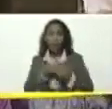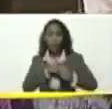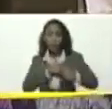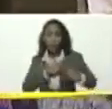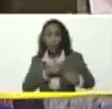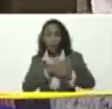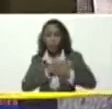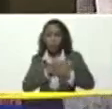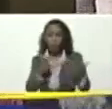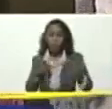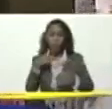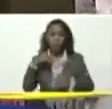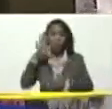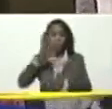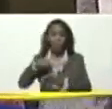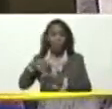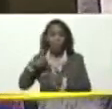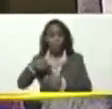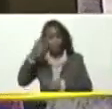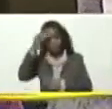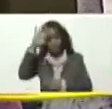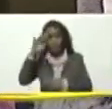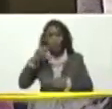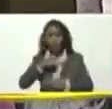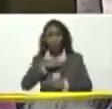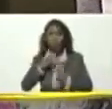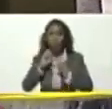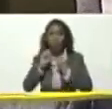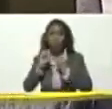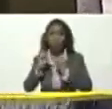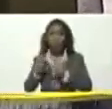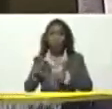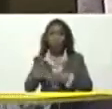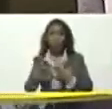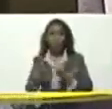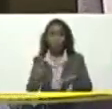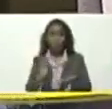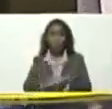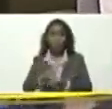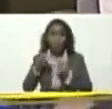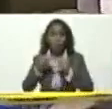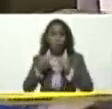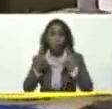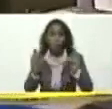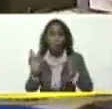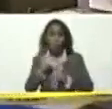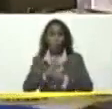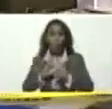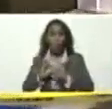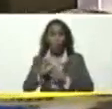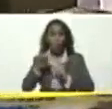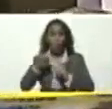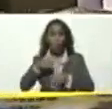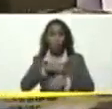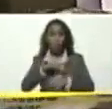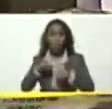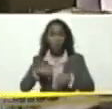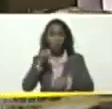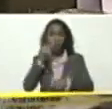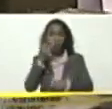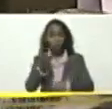Entre Hilos, Alas y Pinceles de Trinidad de Cuba, tener la oportunidad de establecer este puente cultural aquí hoy. Usted nos los